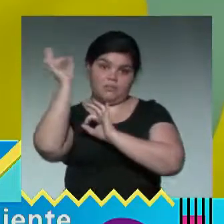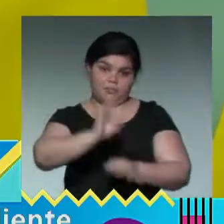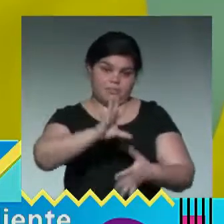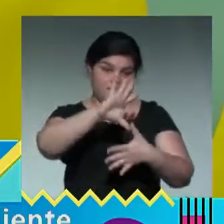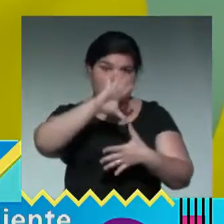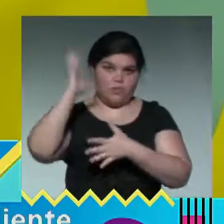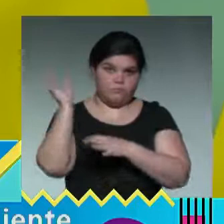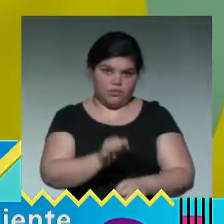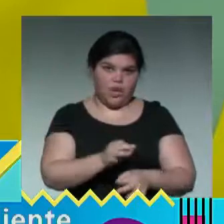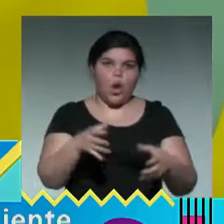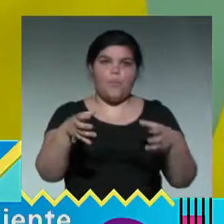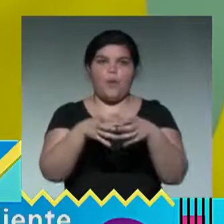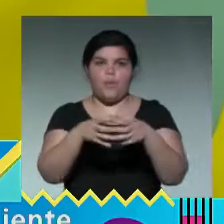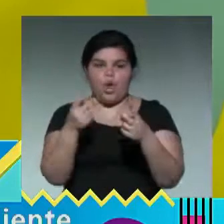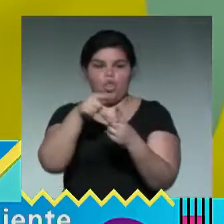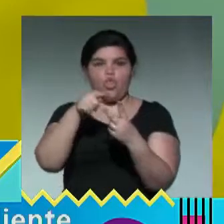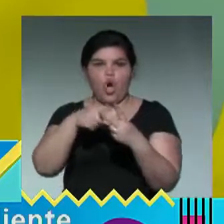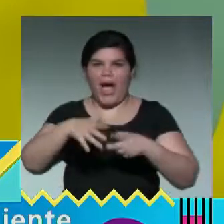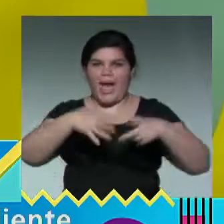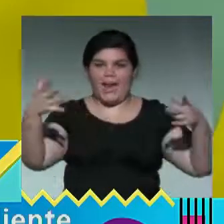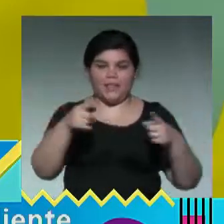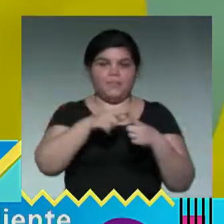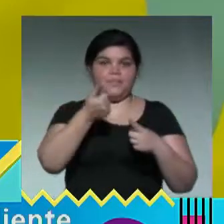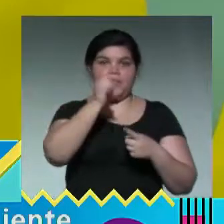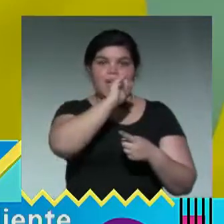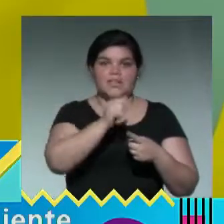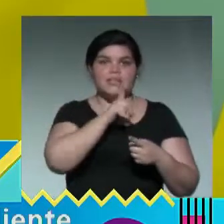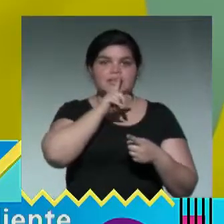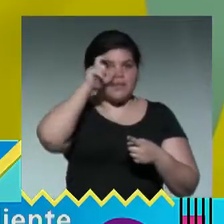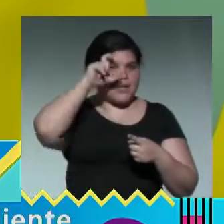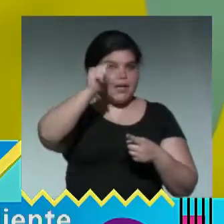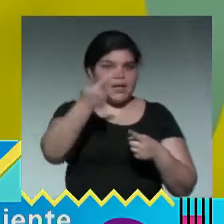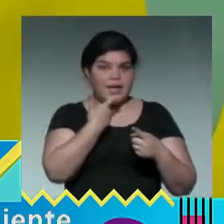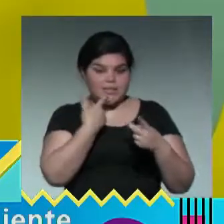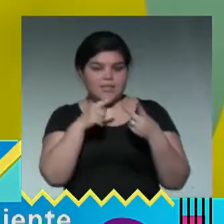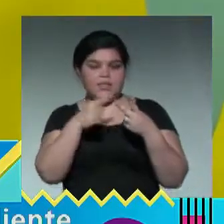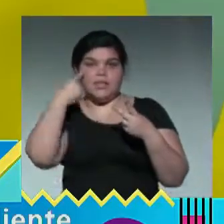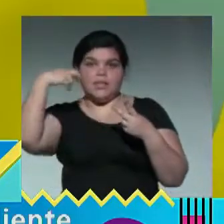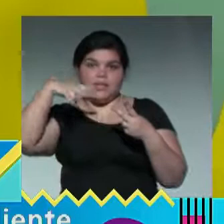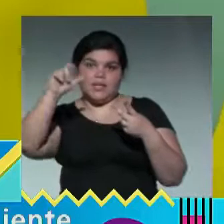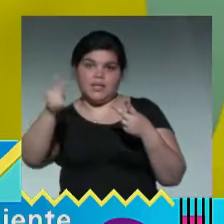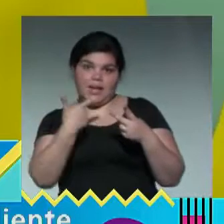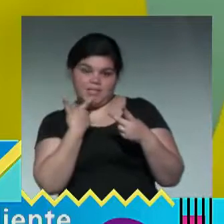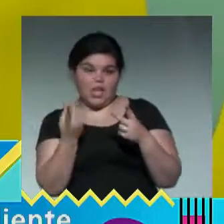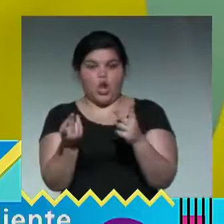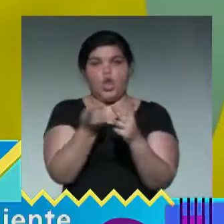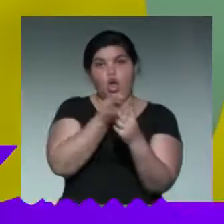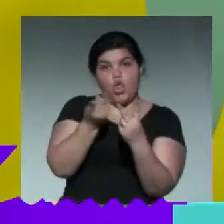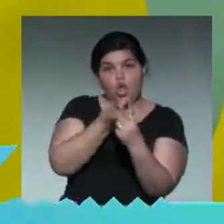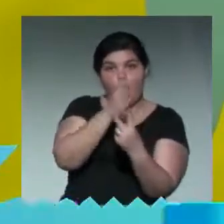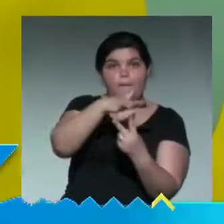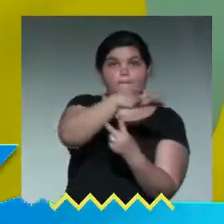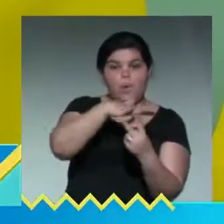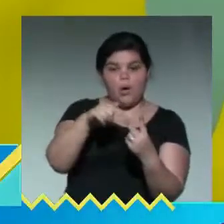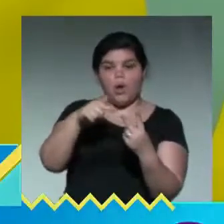son los únicos grupos, pero estamos hablando de aztecas y estamos hablando de incas. Bien. Esos pueblos, para ser imperios, ¿sí?, van a tener